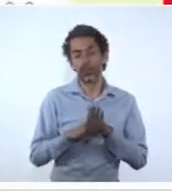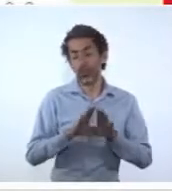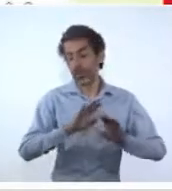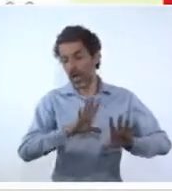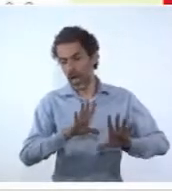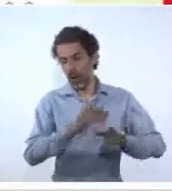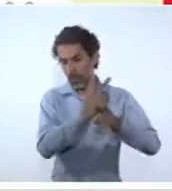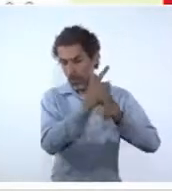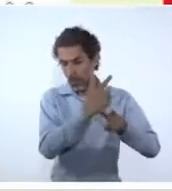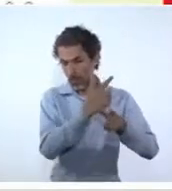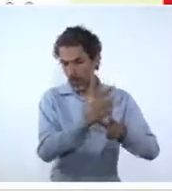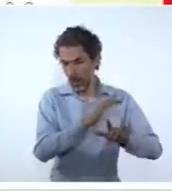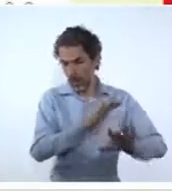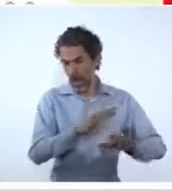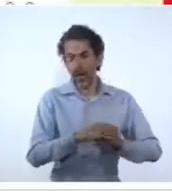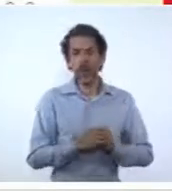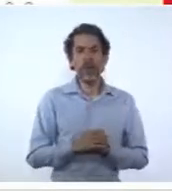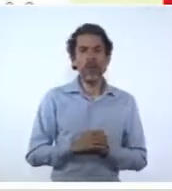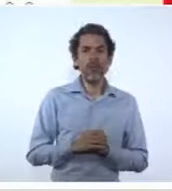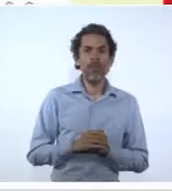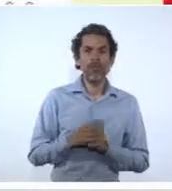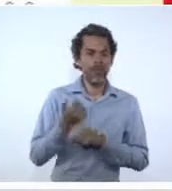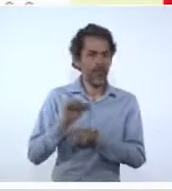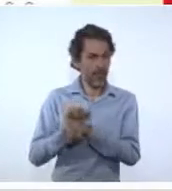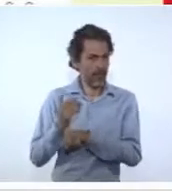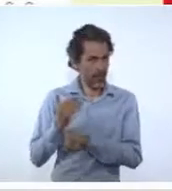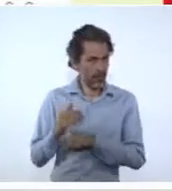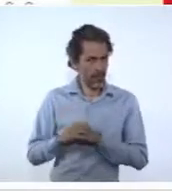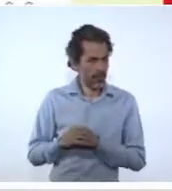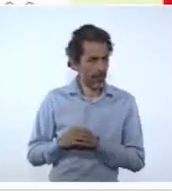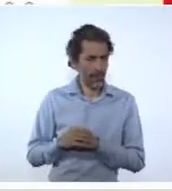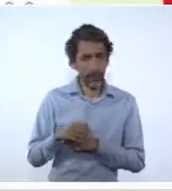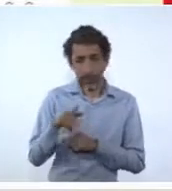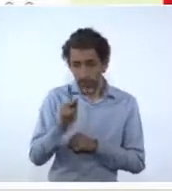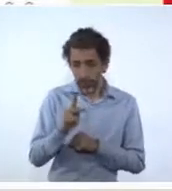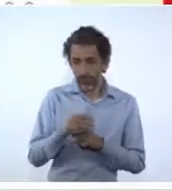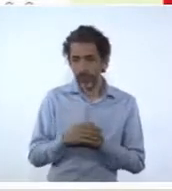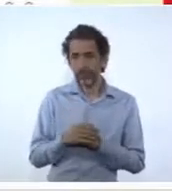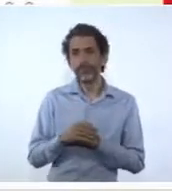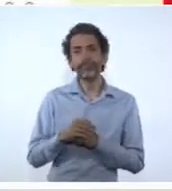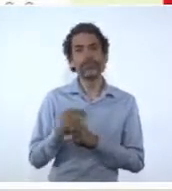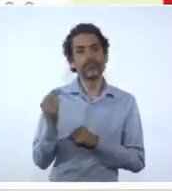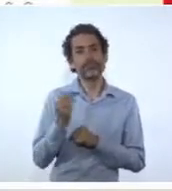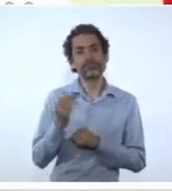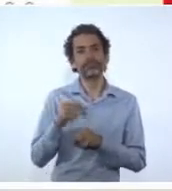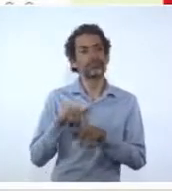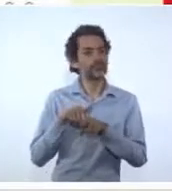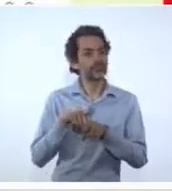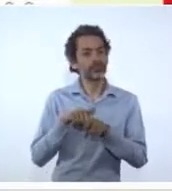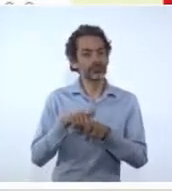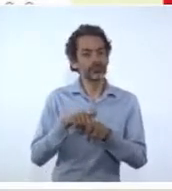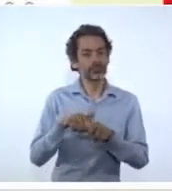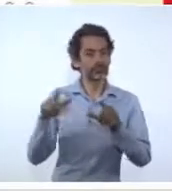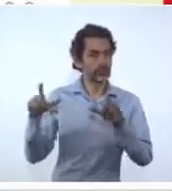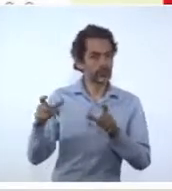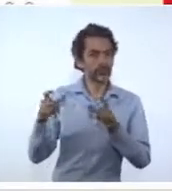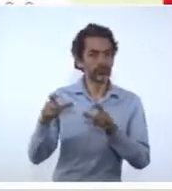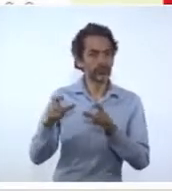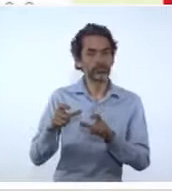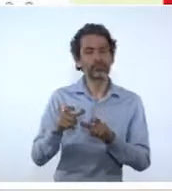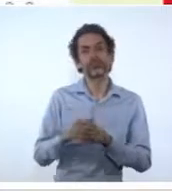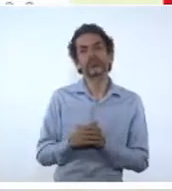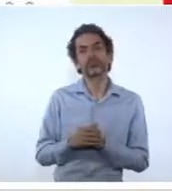desocupadas, por decirlo así, en la última semana. Pero aún así seguimos en una disminución, pues lo cual